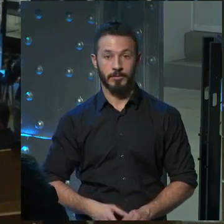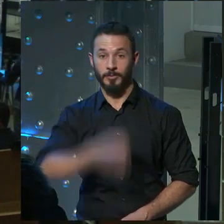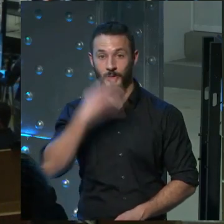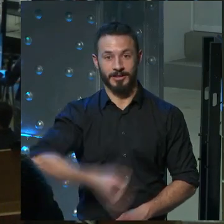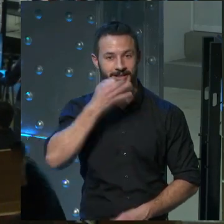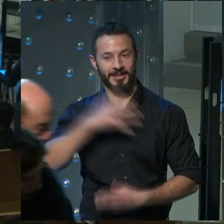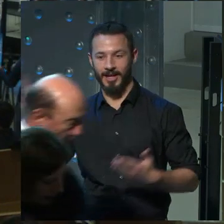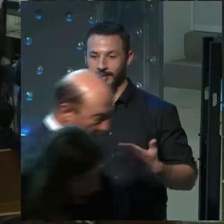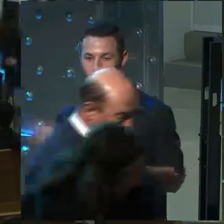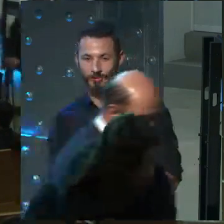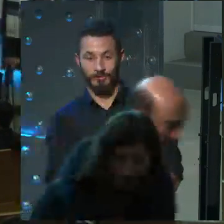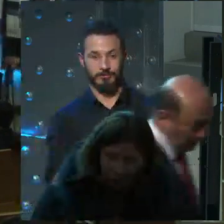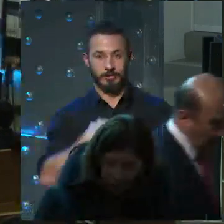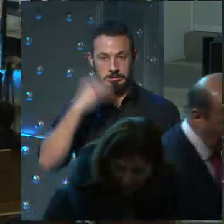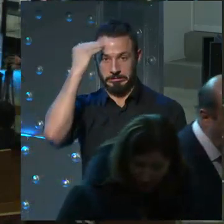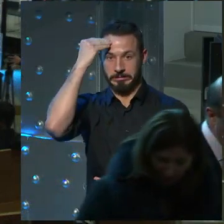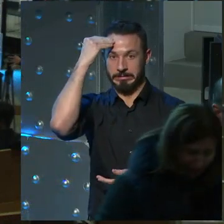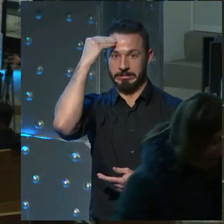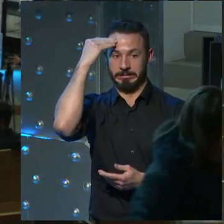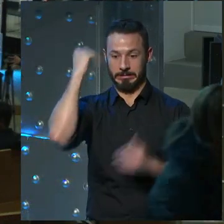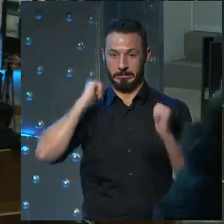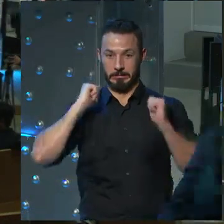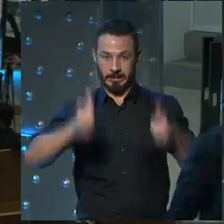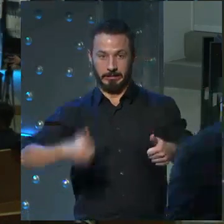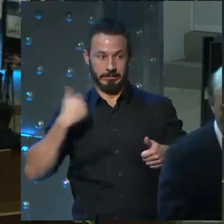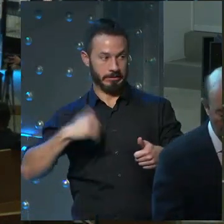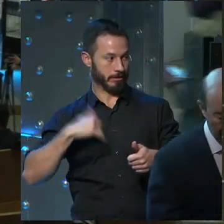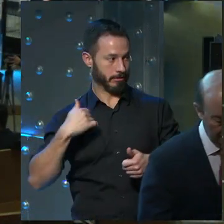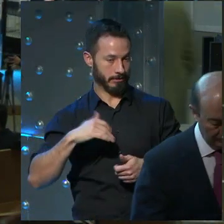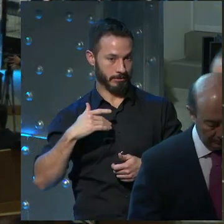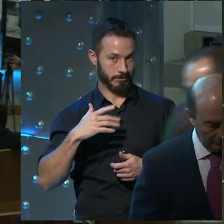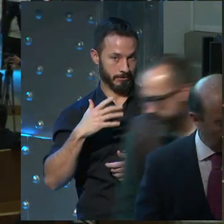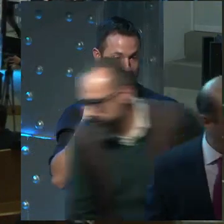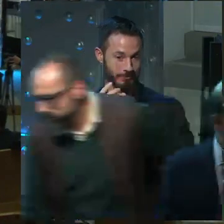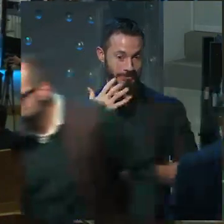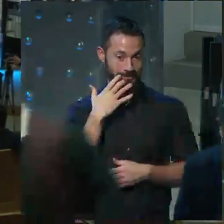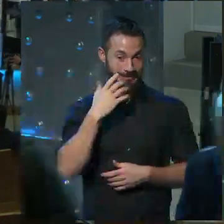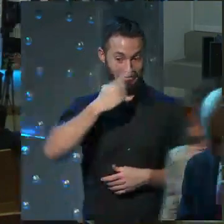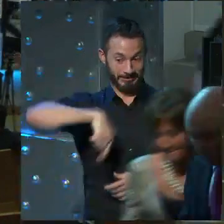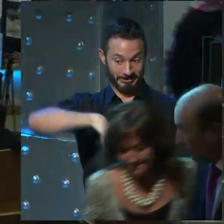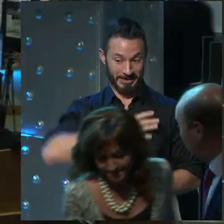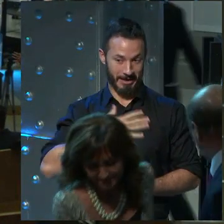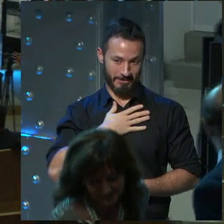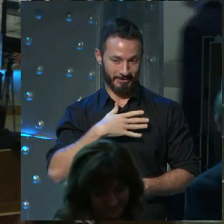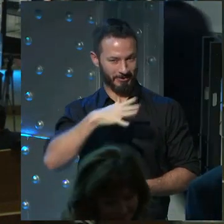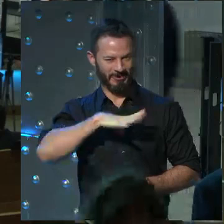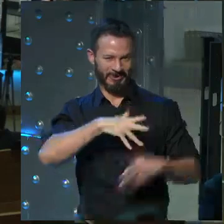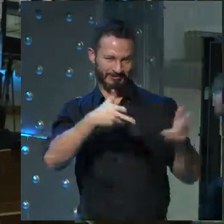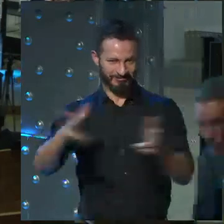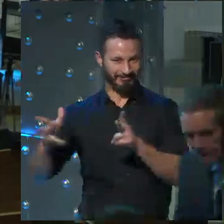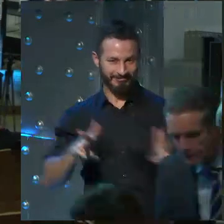Buenas tardes a todos. Yo creo que vamos a empezar el acto y, si son tan amables, ya vamos a ocupar nuestros